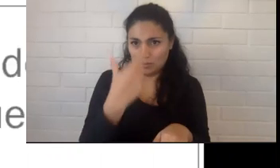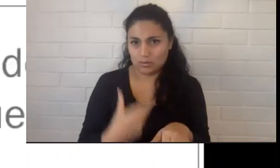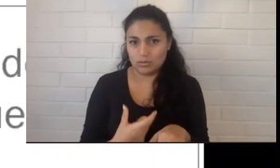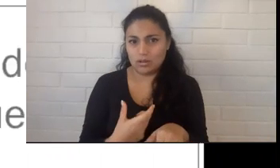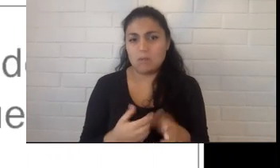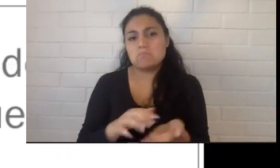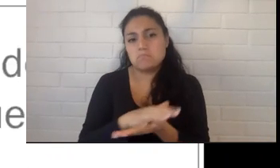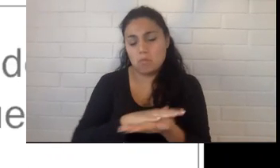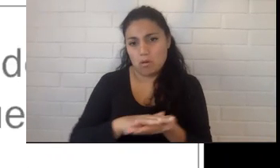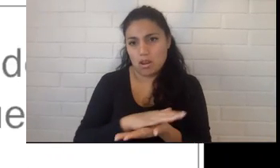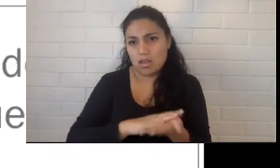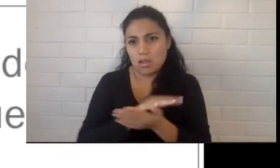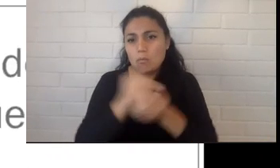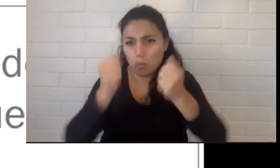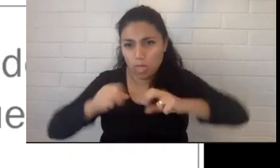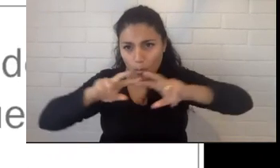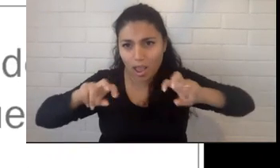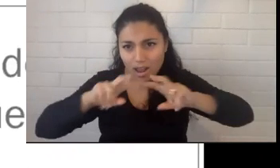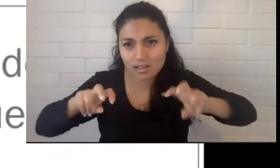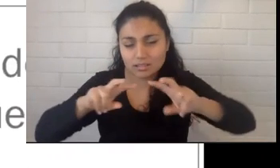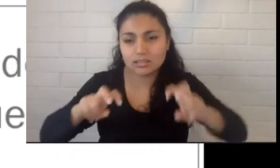Por ejemplo, podemos hacer análisis